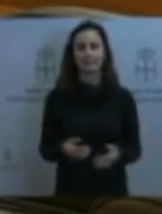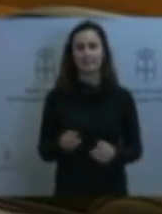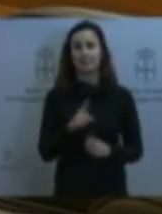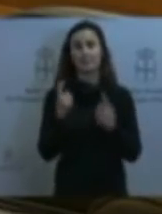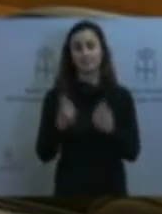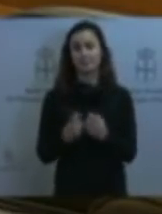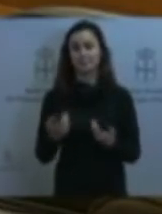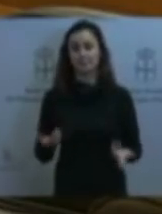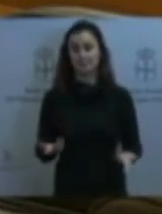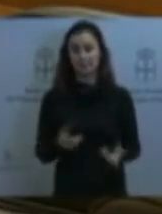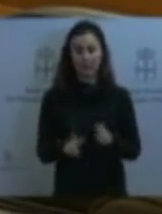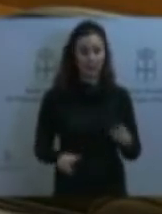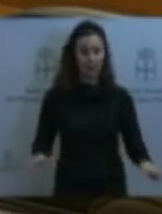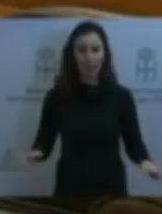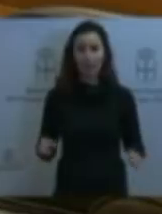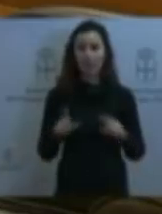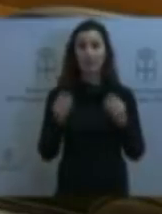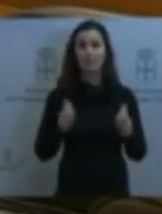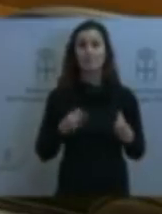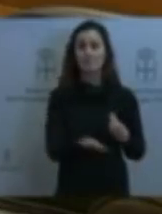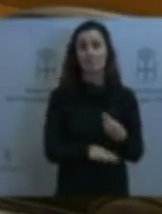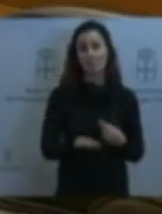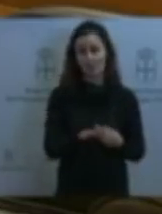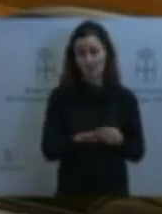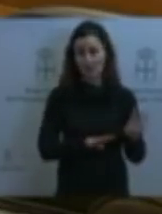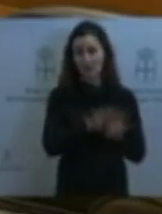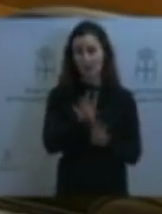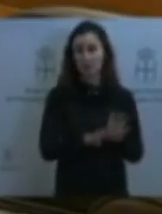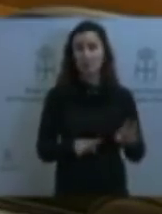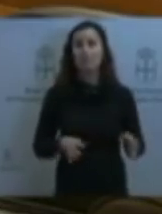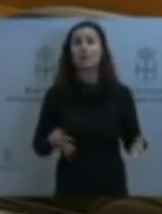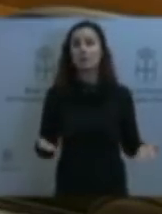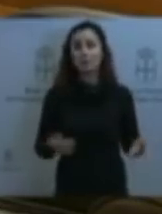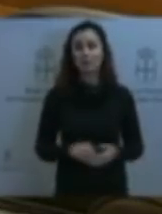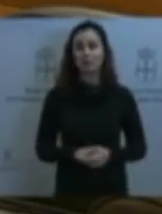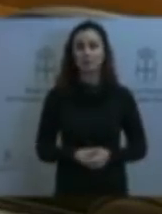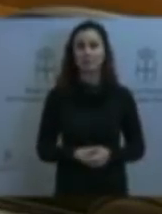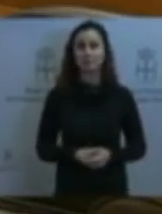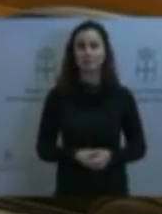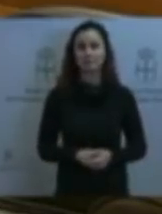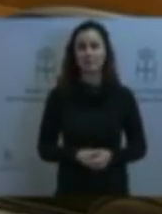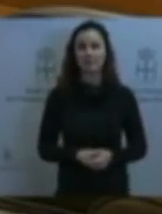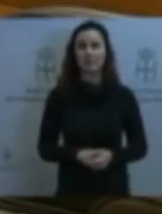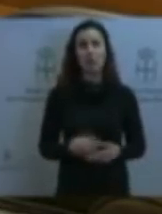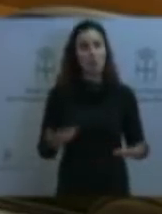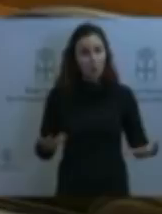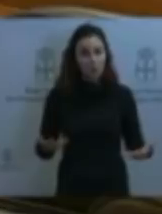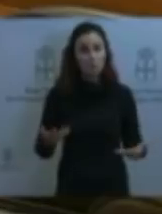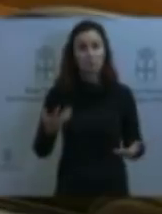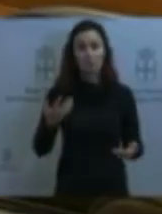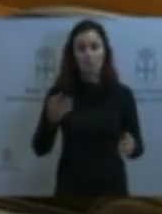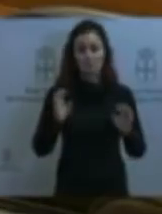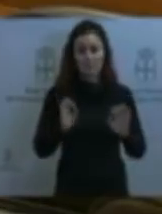suroccidente es si, cuál fue el propósito del gasto de este millón y